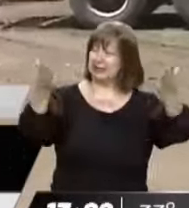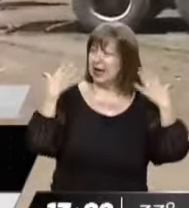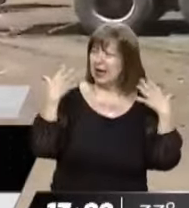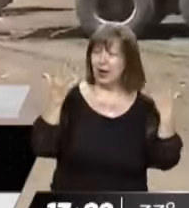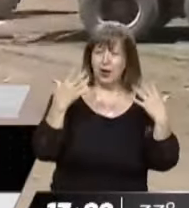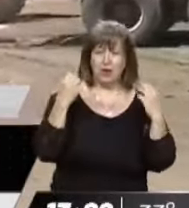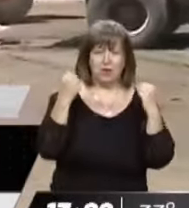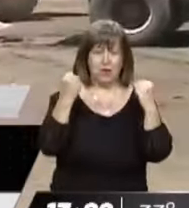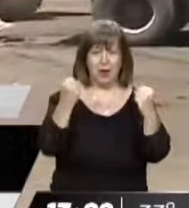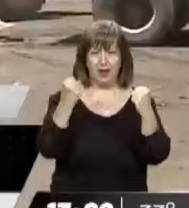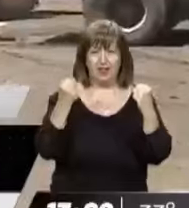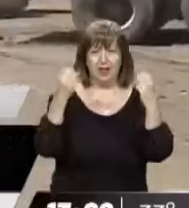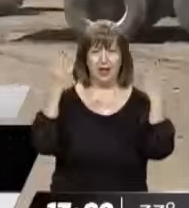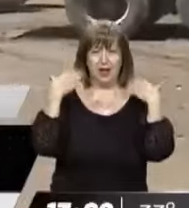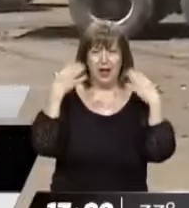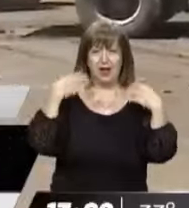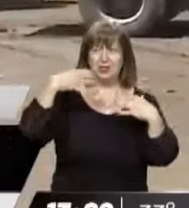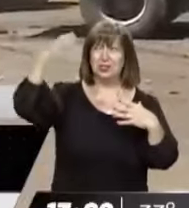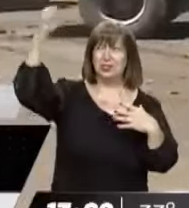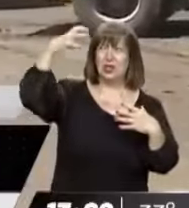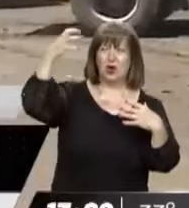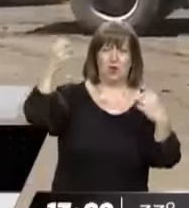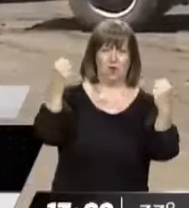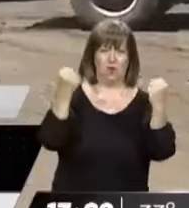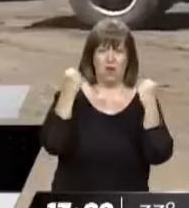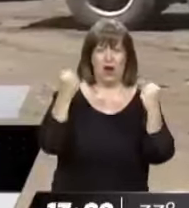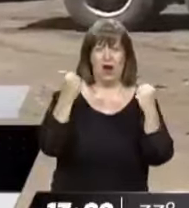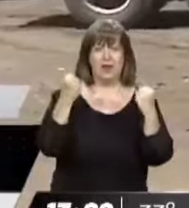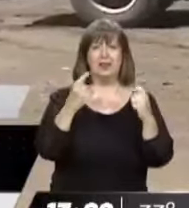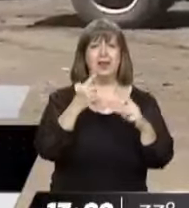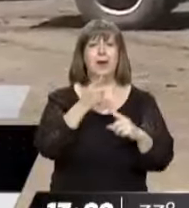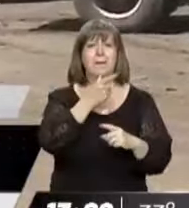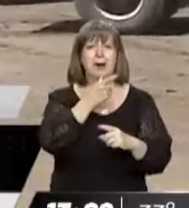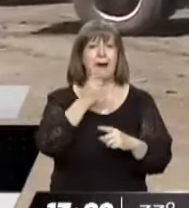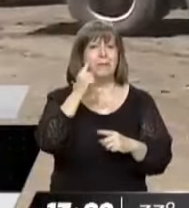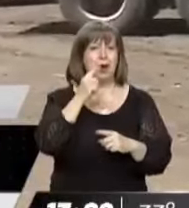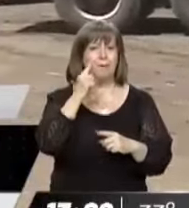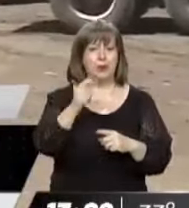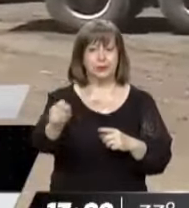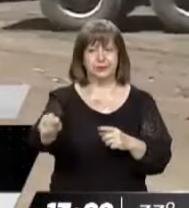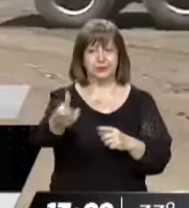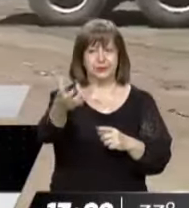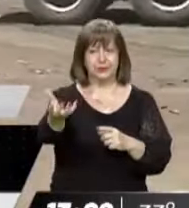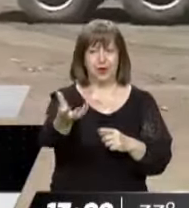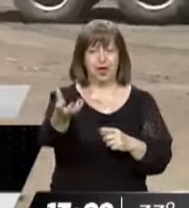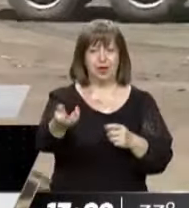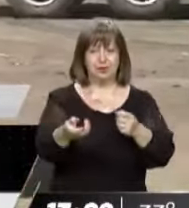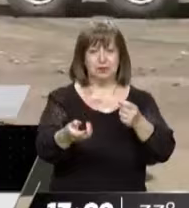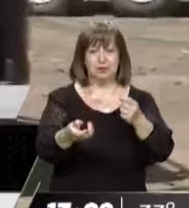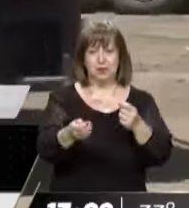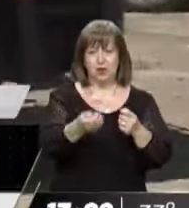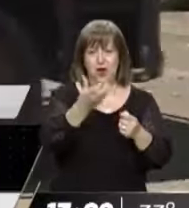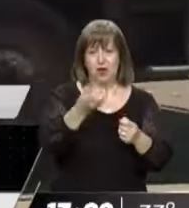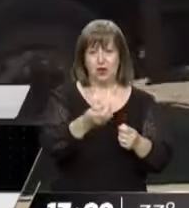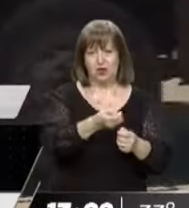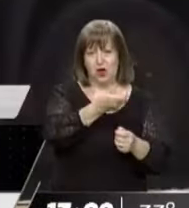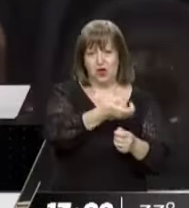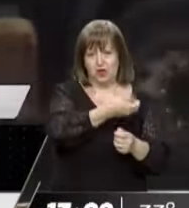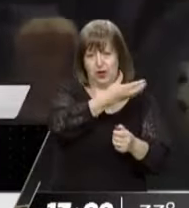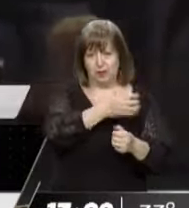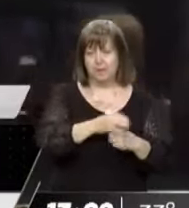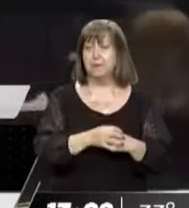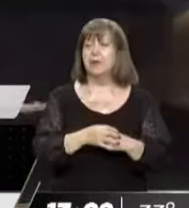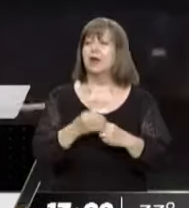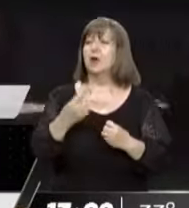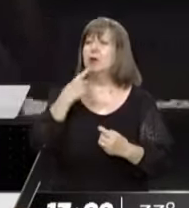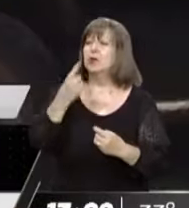Se limpia, se saca todo, que este proceso de limpieza evidentemente va a ser muy largo por la cantidad del daño, y después se empieza una reconstrucción casa por